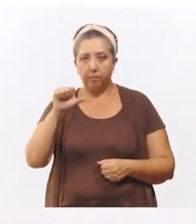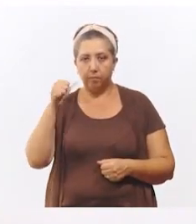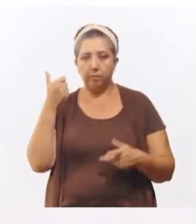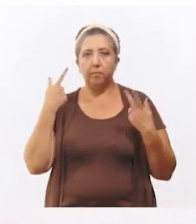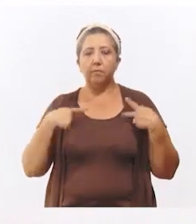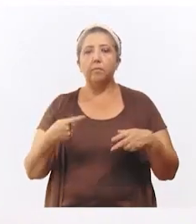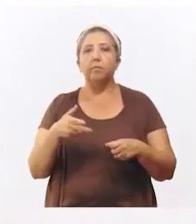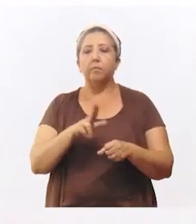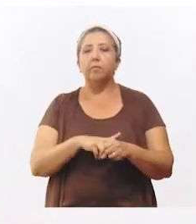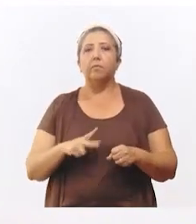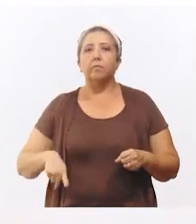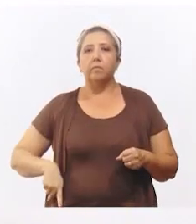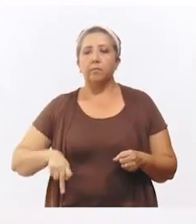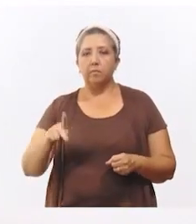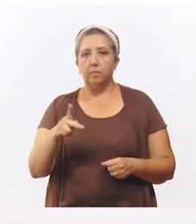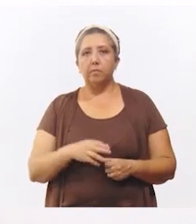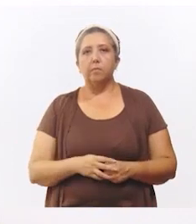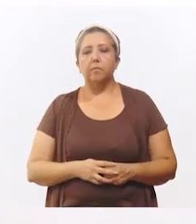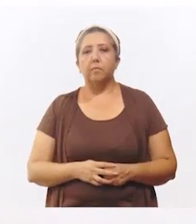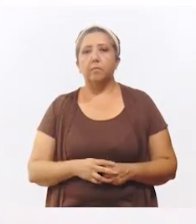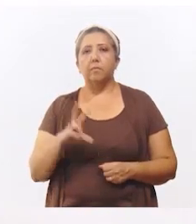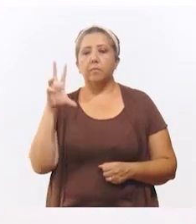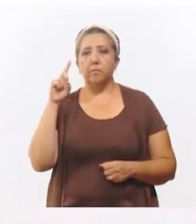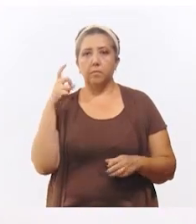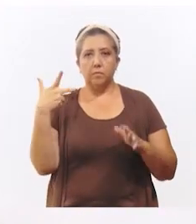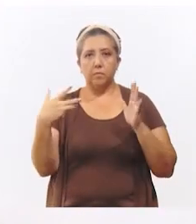311 pacientes en hospitales públicos.